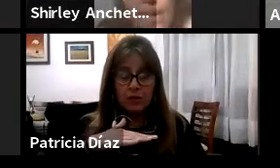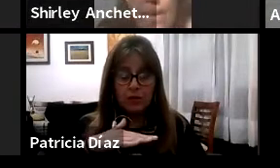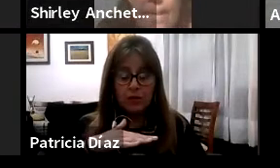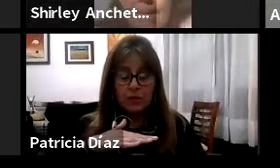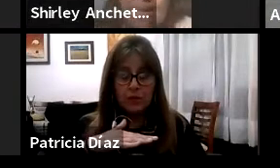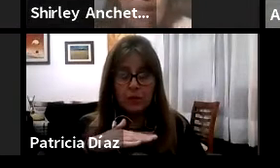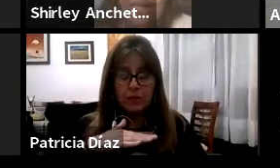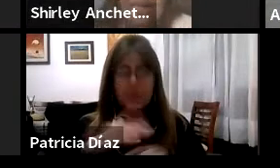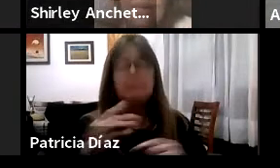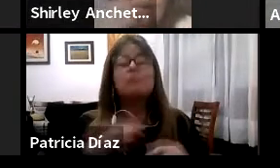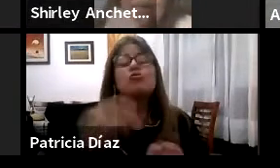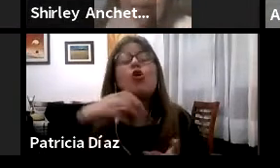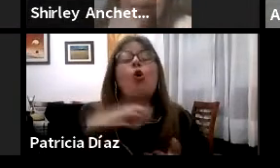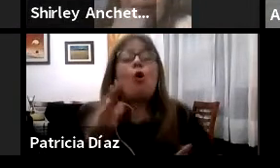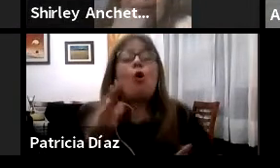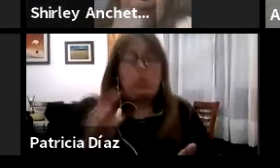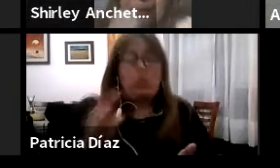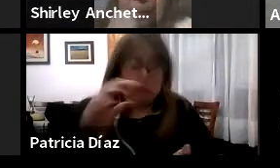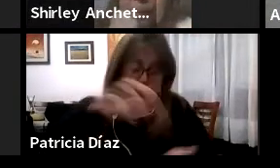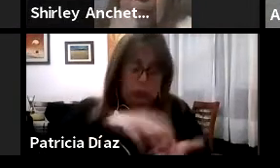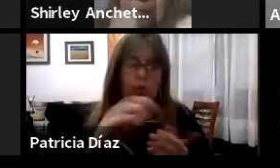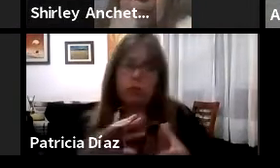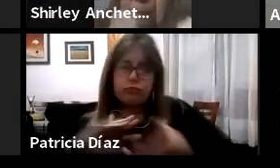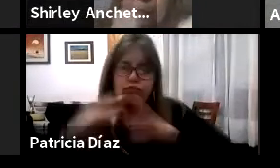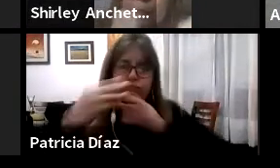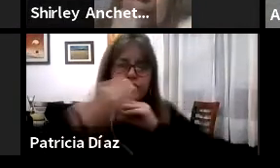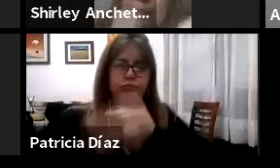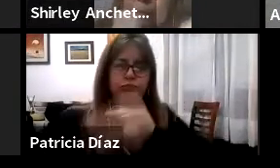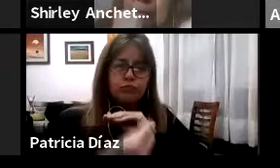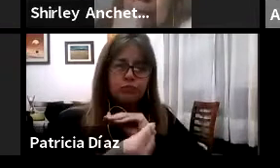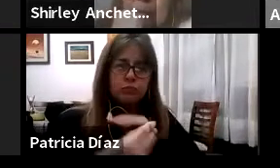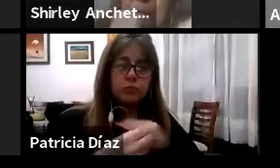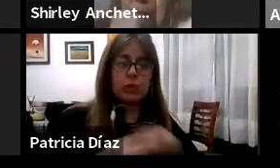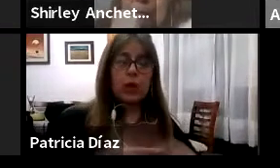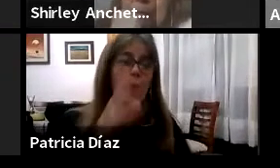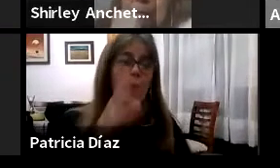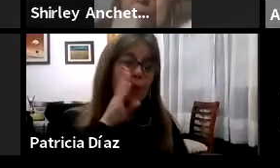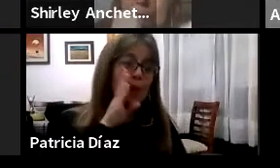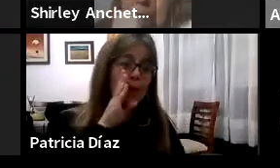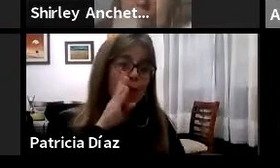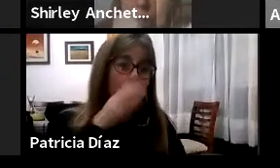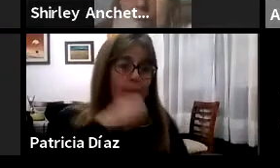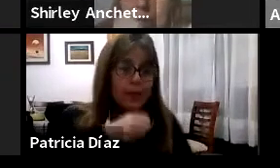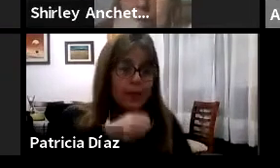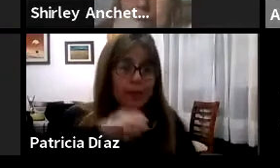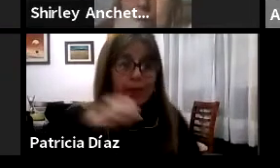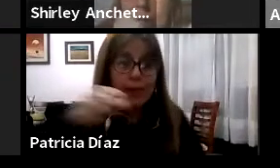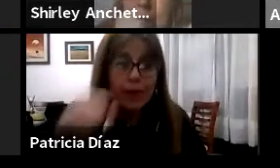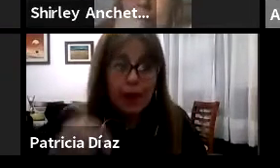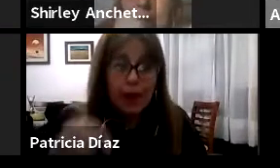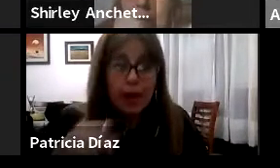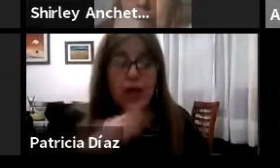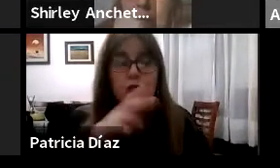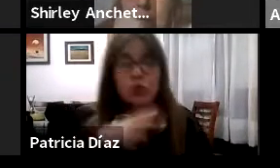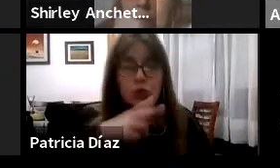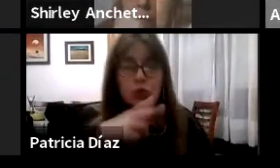me pongo en el lugar de la mamá, ¿no? De dejar a su hijo que de repente no sabe cómo expresarse